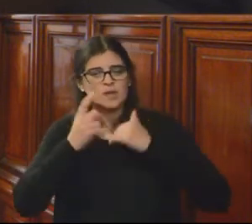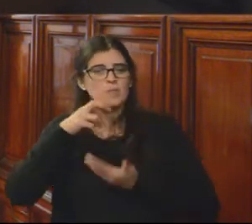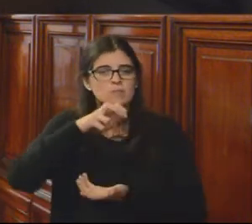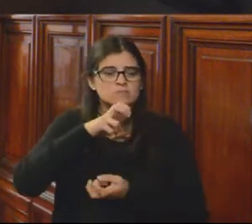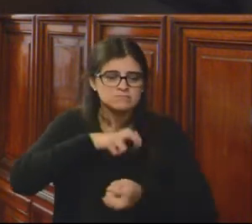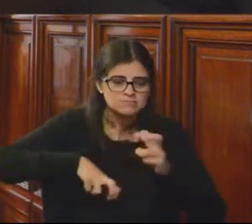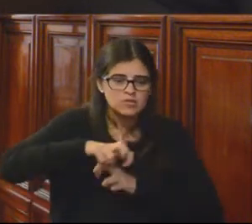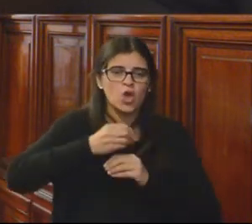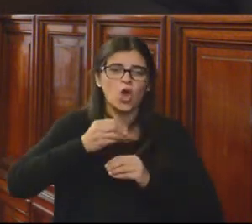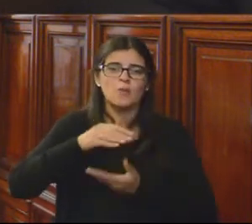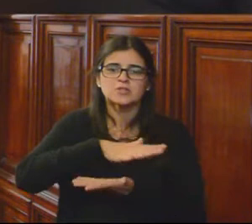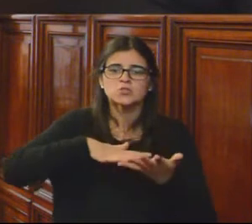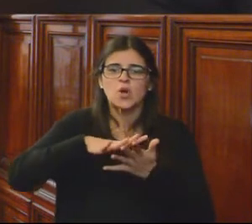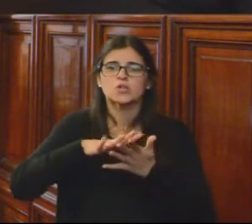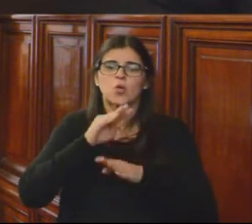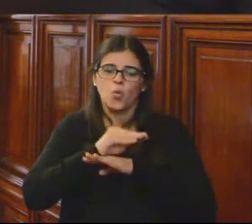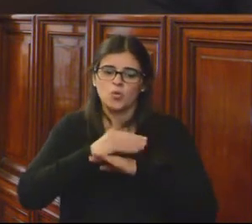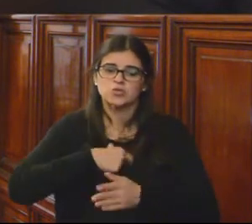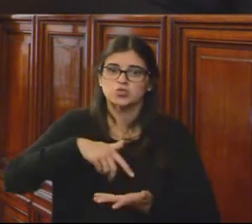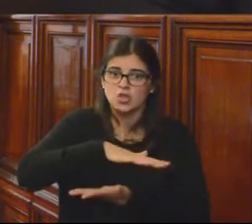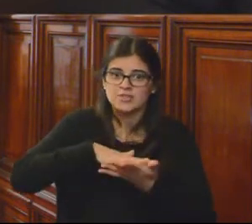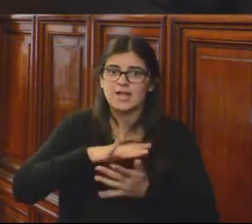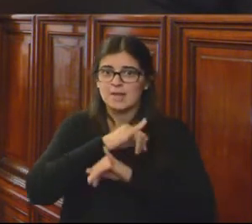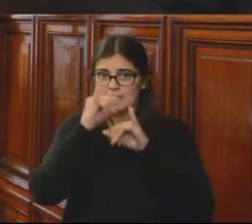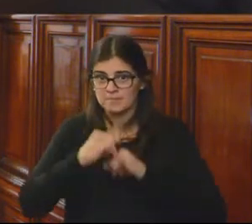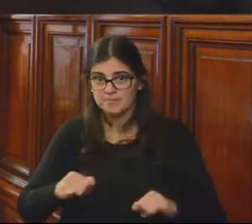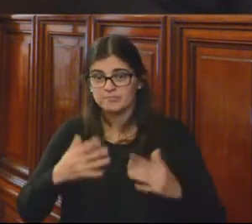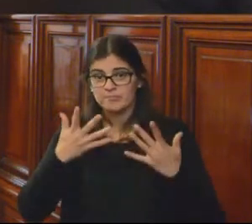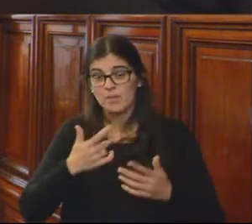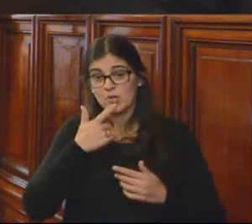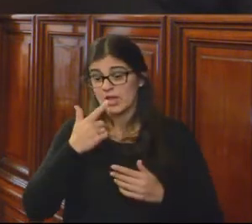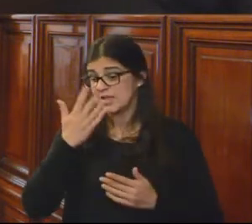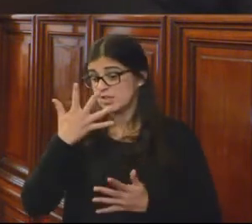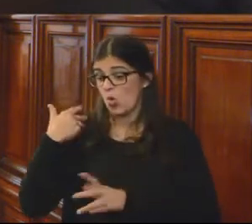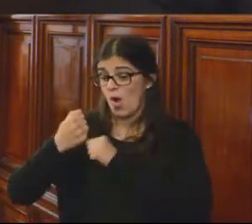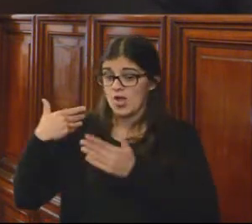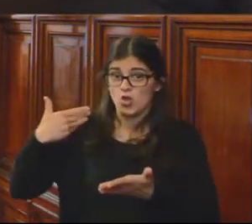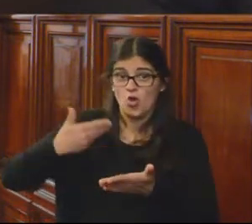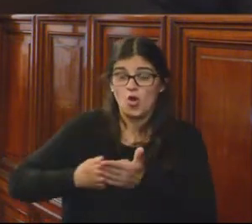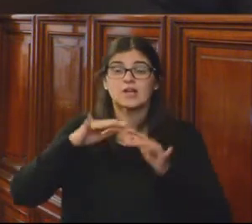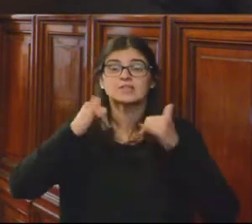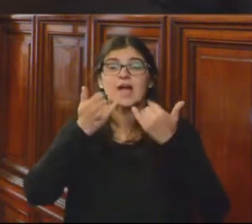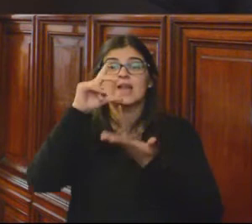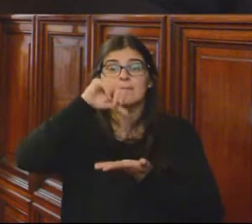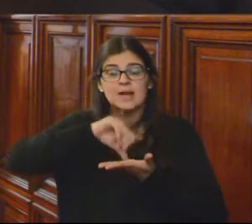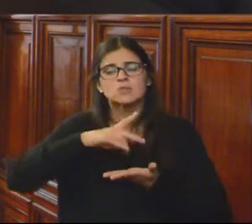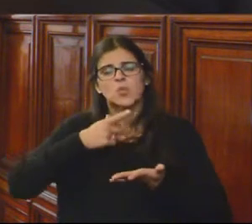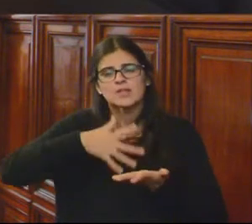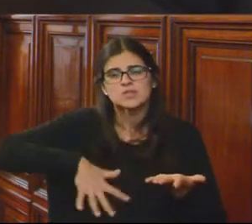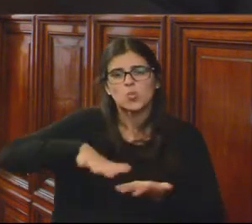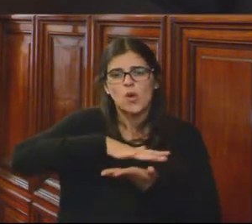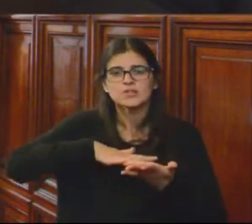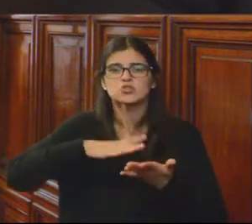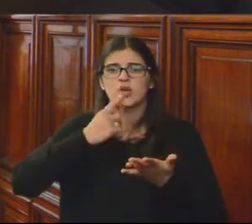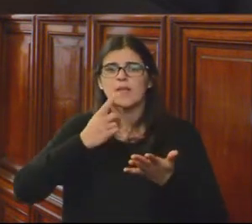exigencia de derechos económicos, sociales y culturales y derechos políticos. En los últimos 5 años, en el país se ha vivido una situación con altos